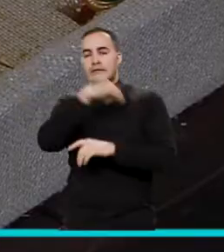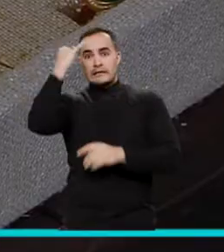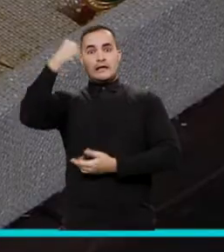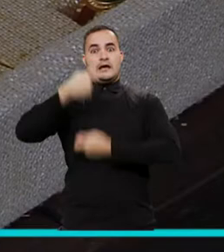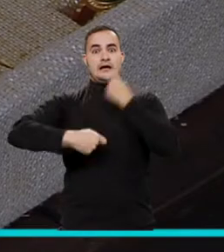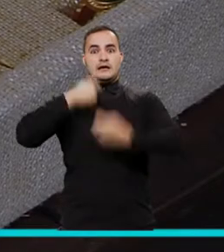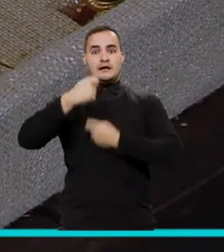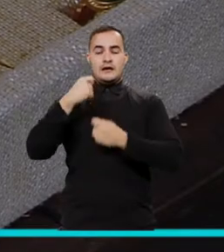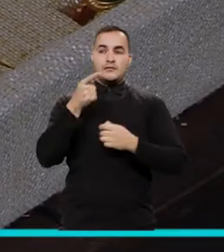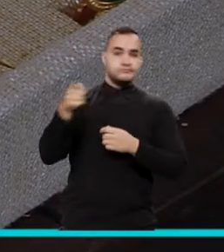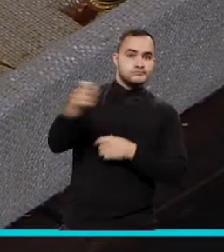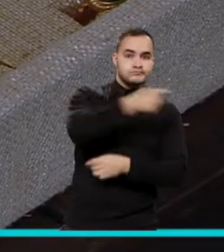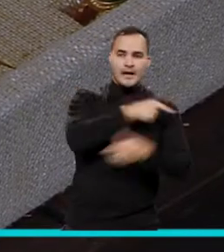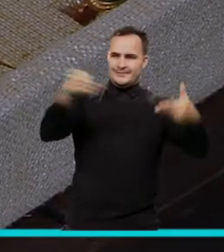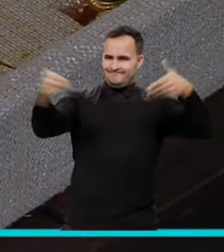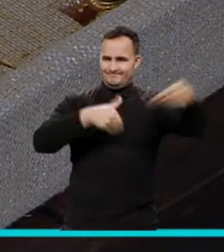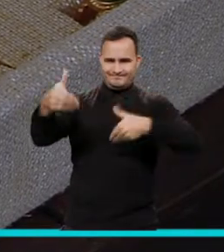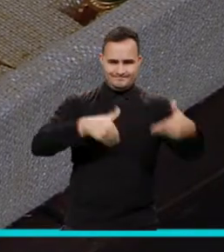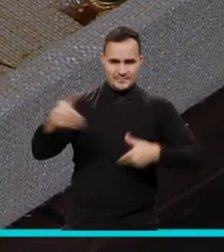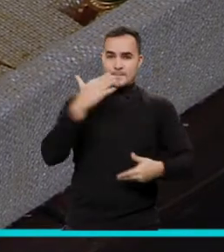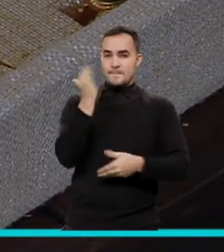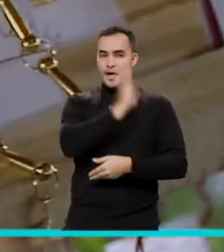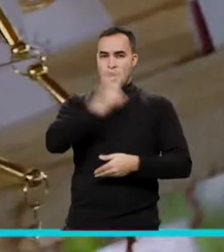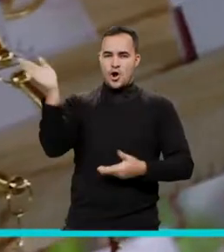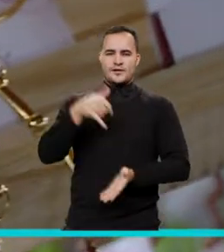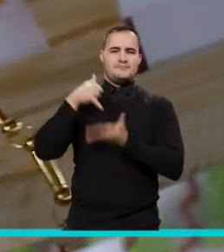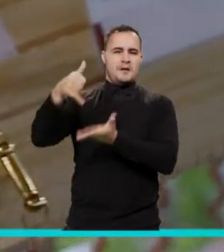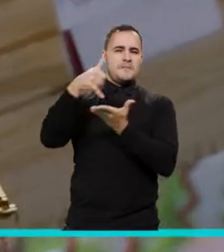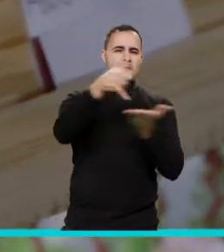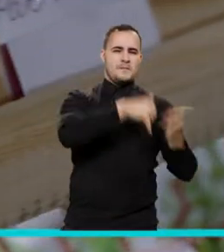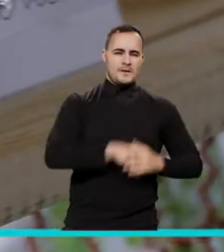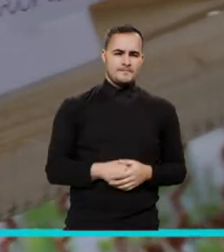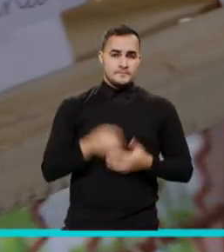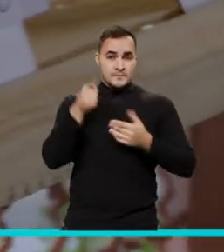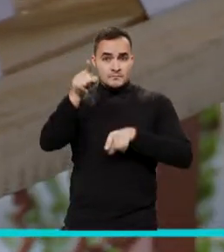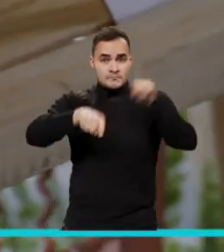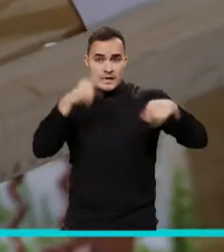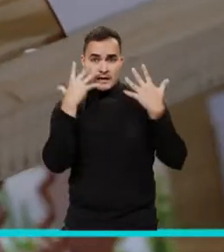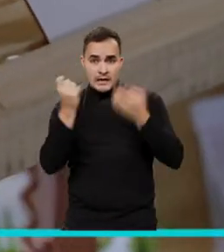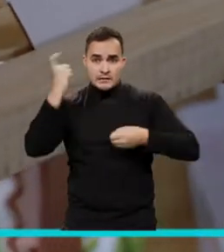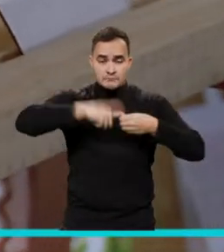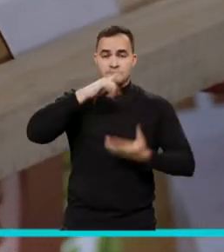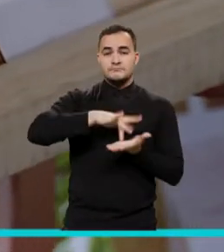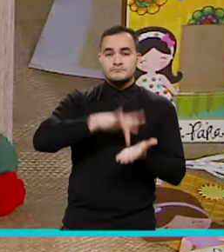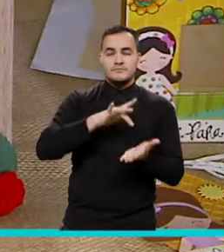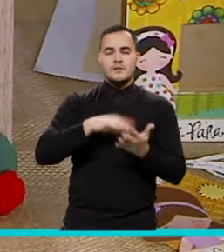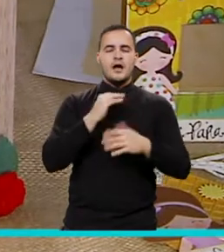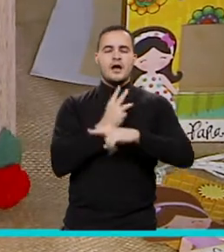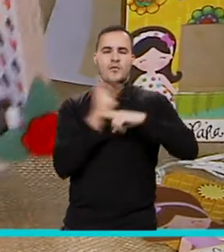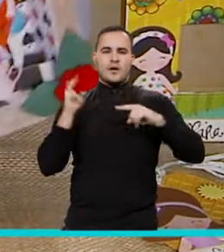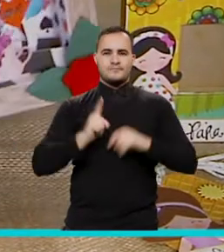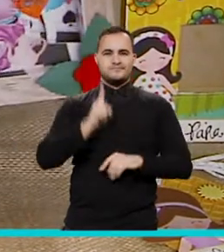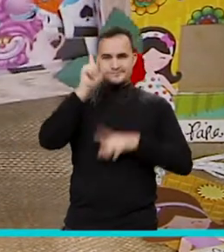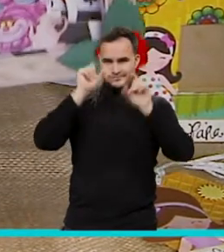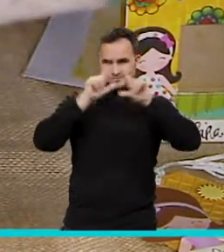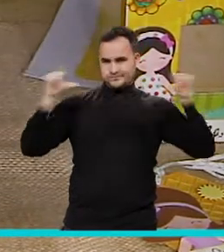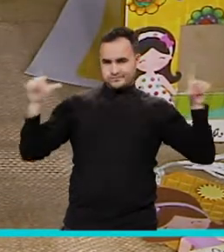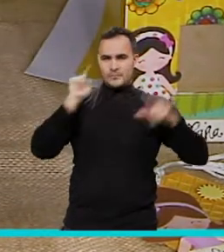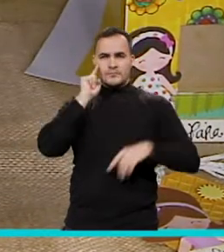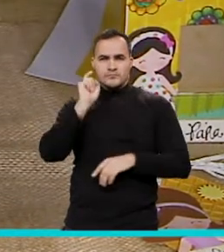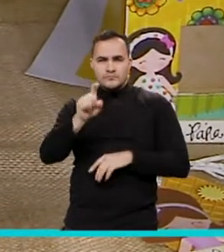surgidas en el último año en la ciudad. Los interesados deben diligenciar el formulario de inscripción en la página